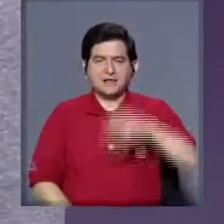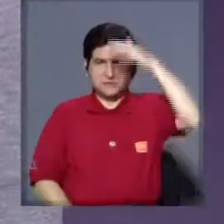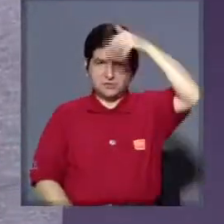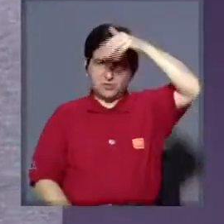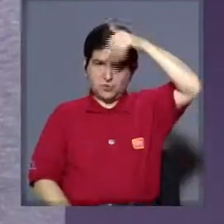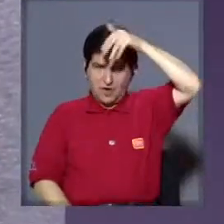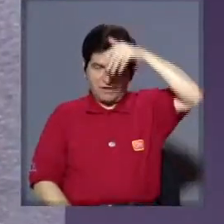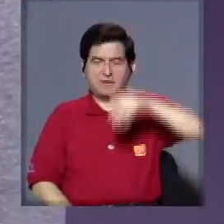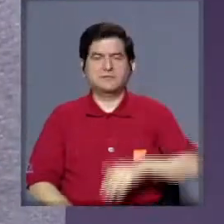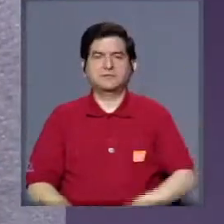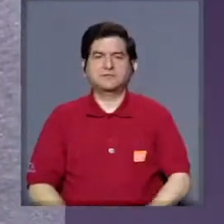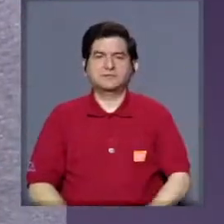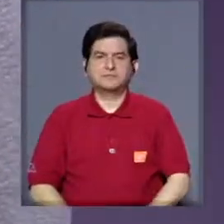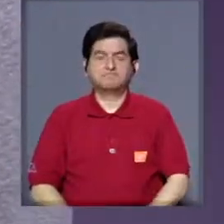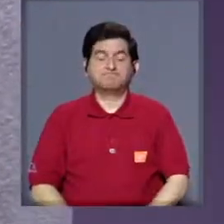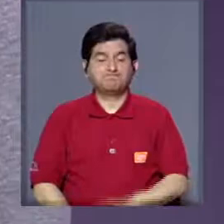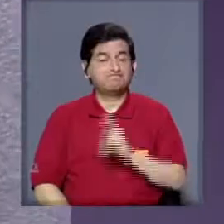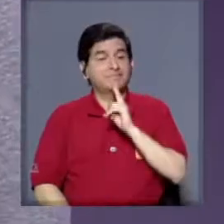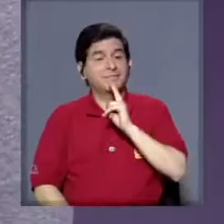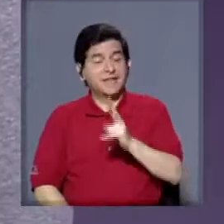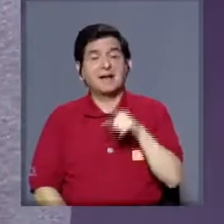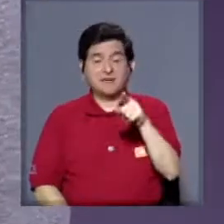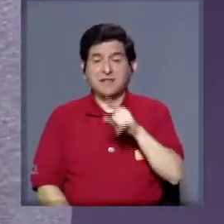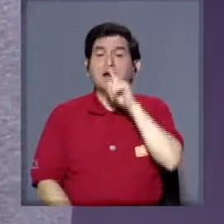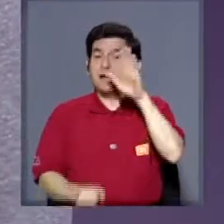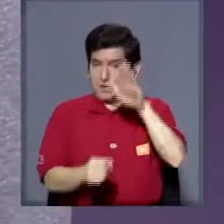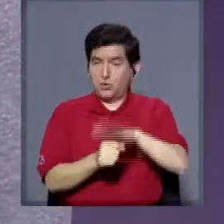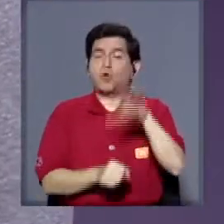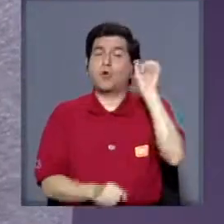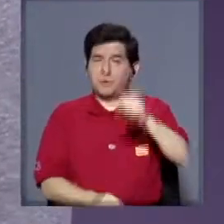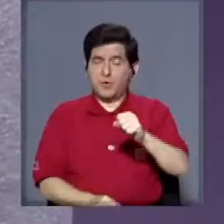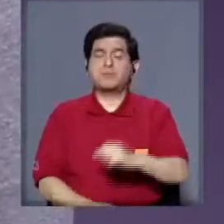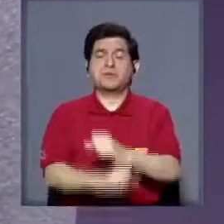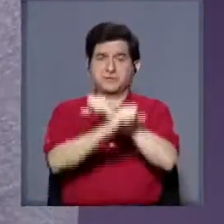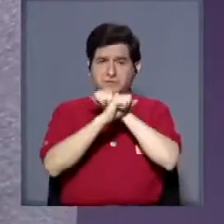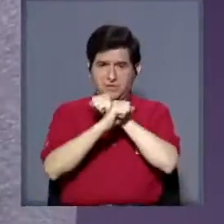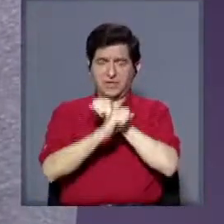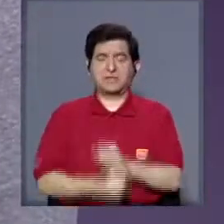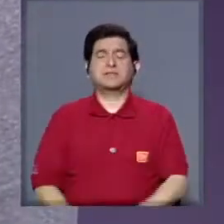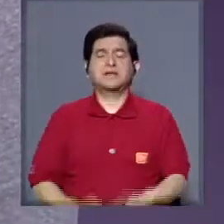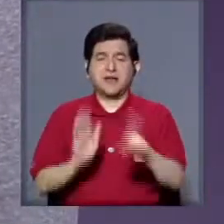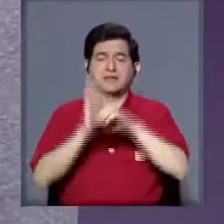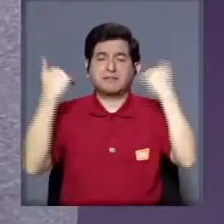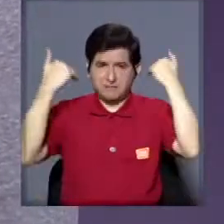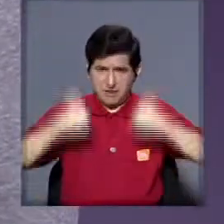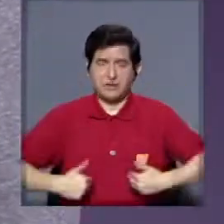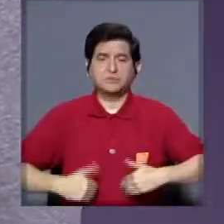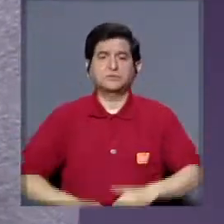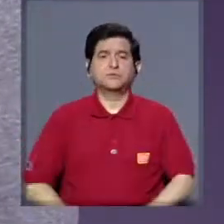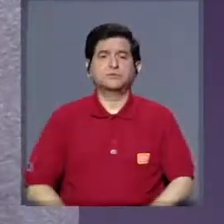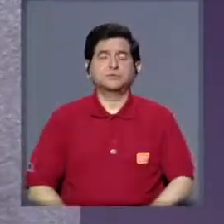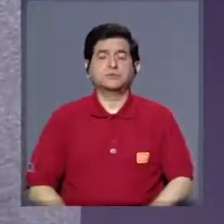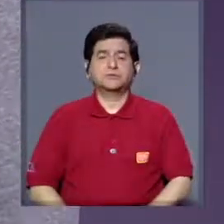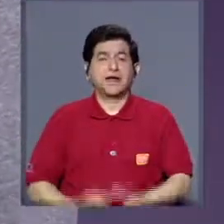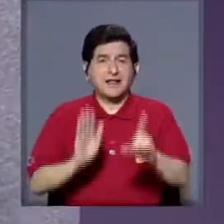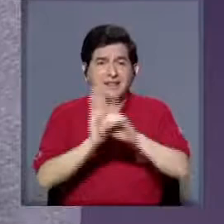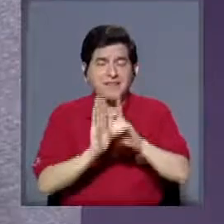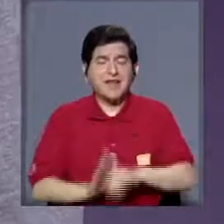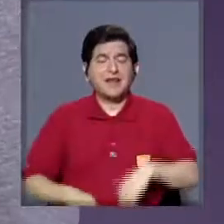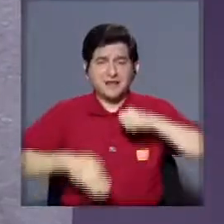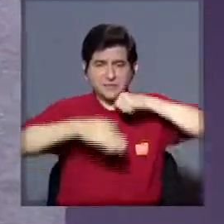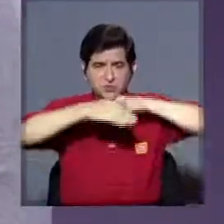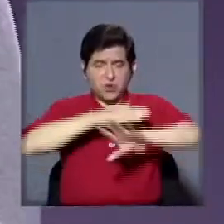pues la verdad es que existe comprometió a garantizar los derechos humanos y el derecho al aborto